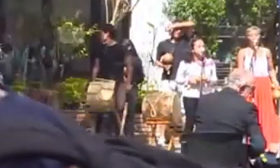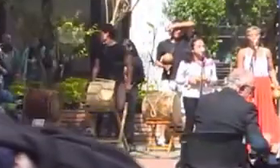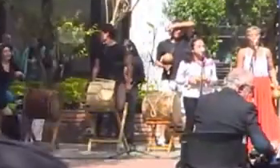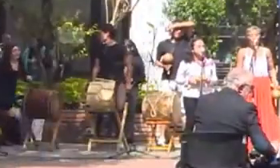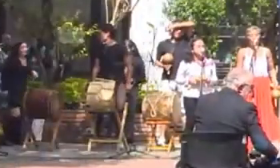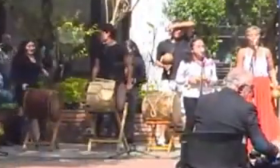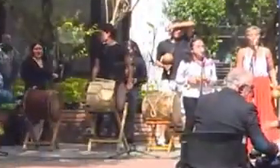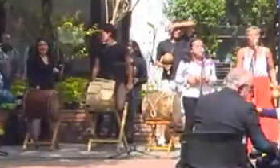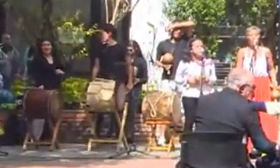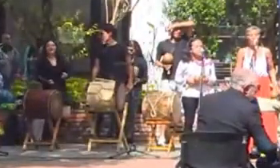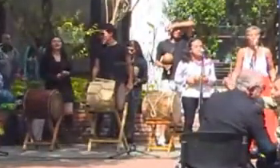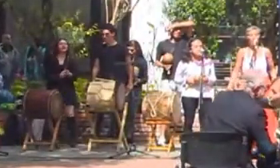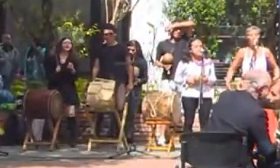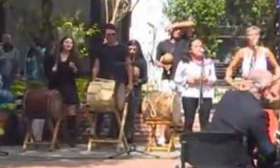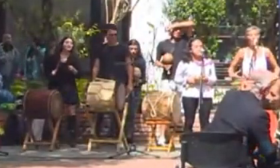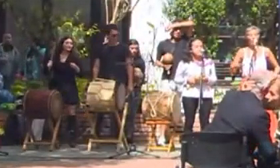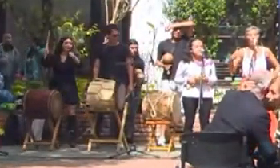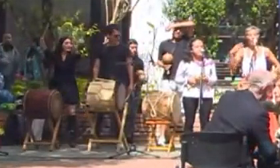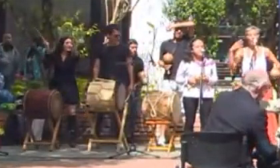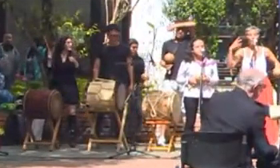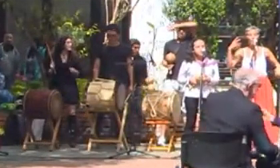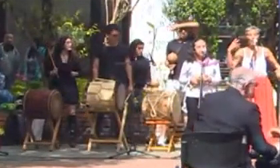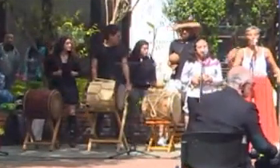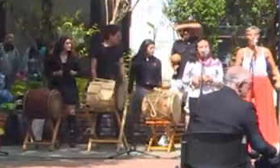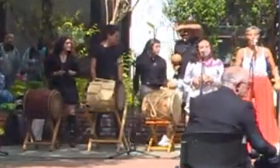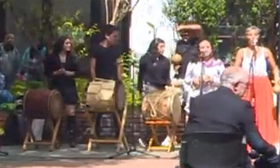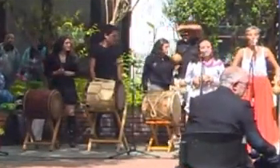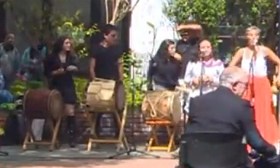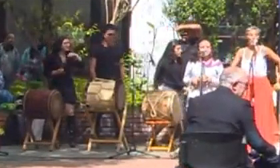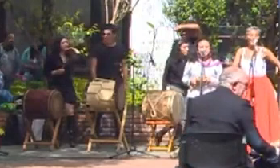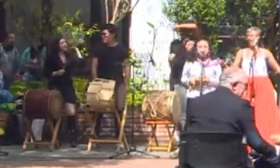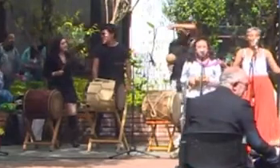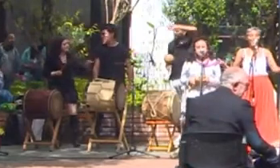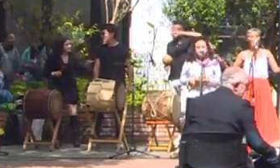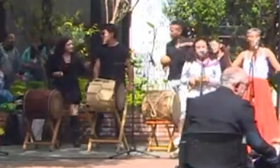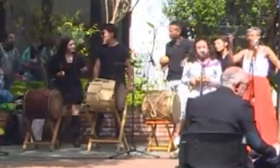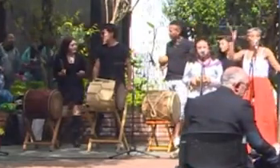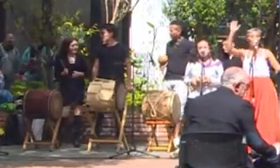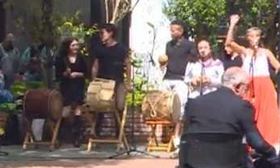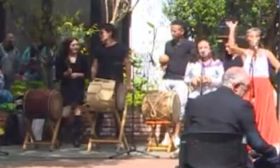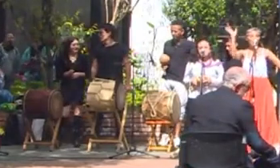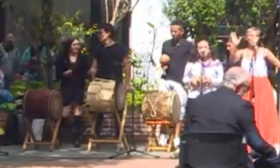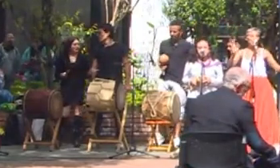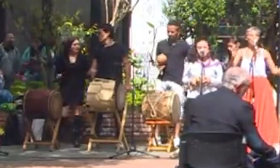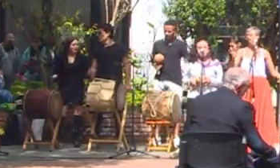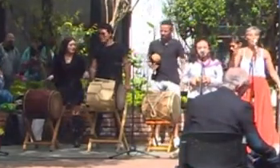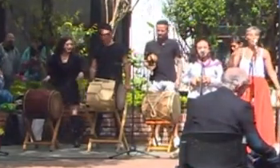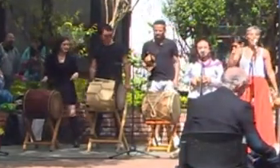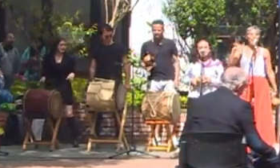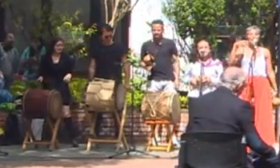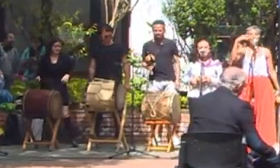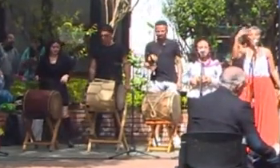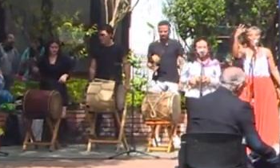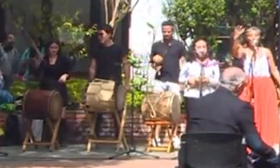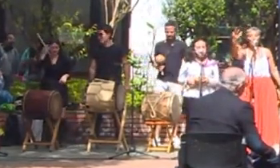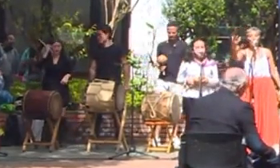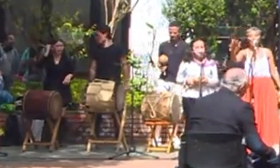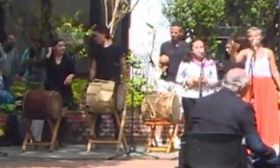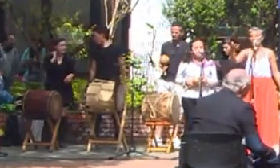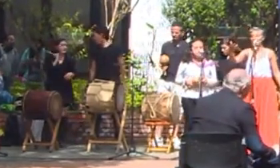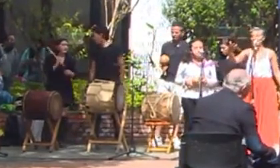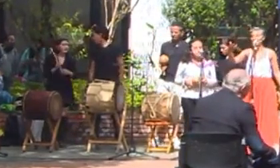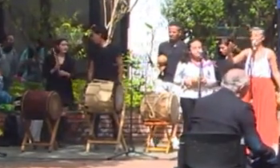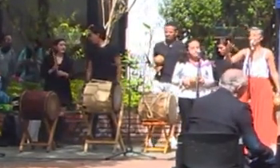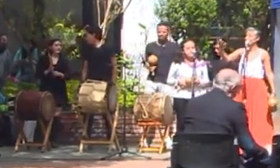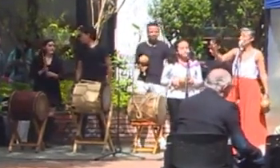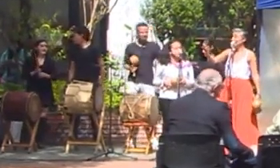honrarlo con nuestra presencia, con nuestro ánimo, con nuestra cadera, con nuestros brazos. Así que cualquiera de ustedes